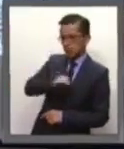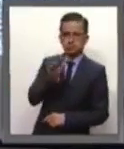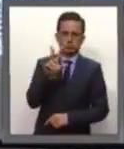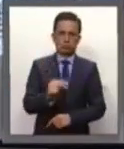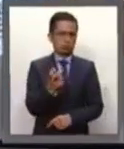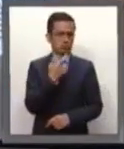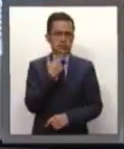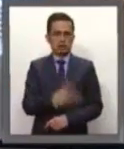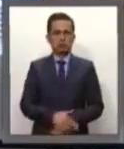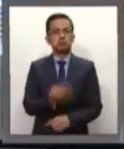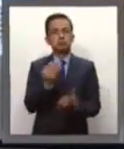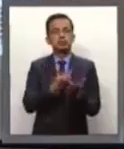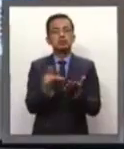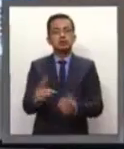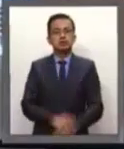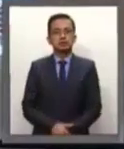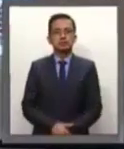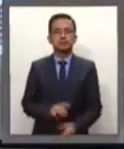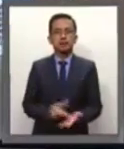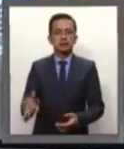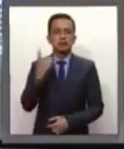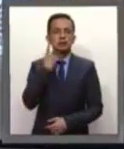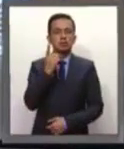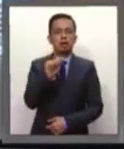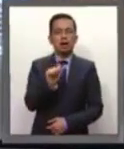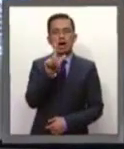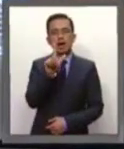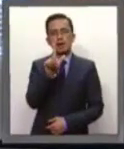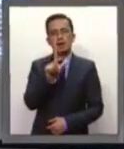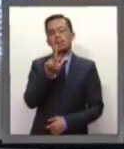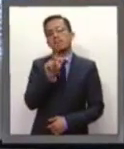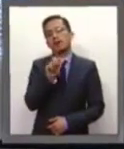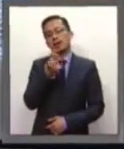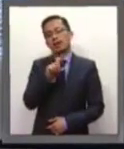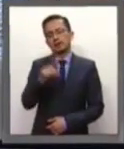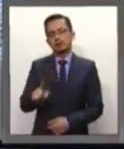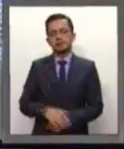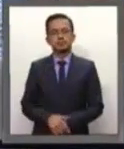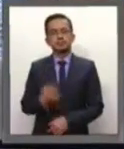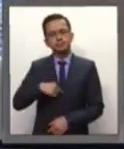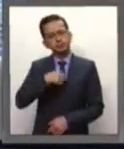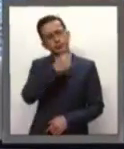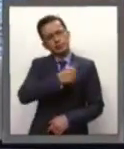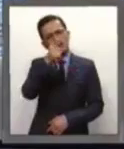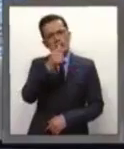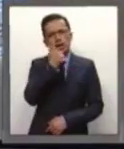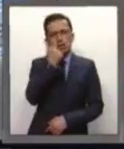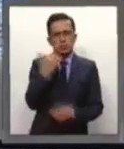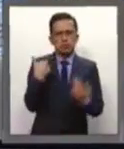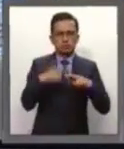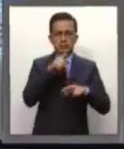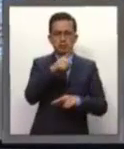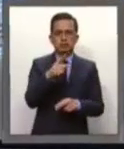Gracias, diputado Álvarez. Saludamos la presencia de alumnos y profesores de la Escuela Primaria Niño